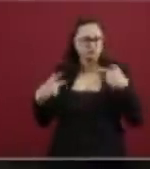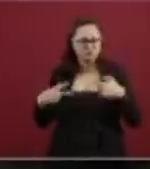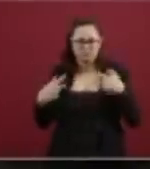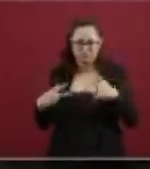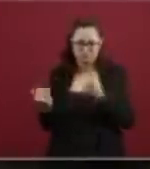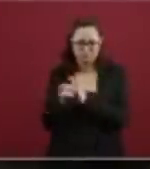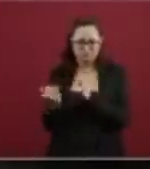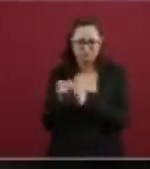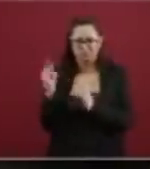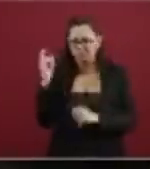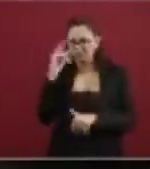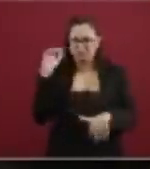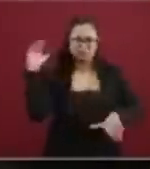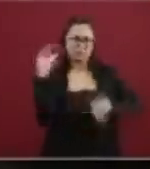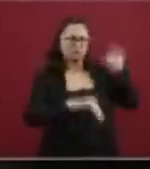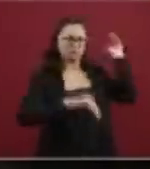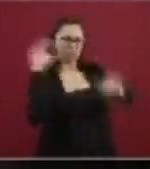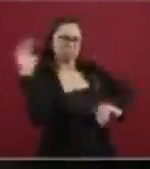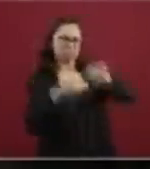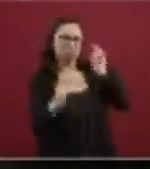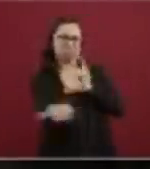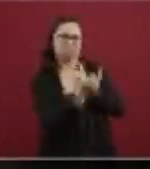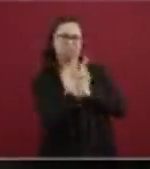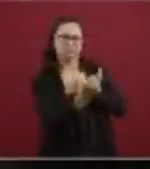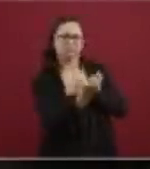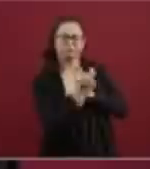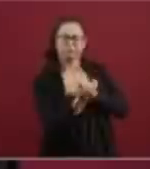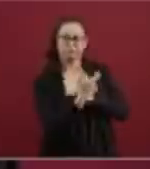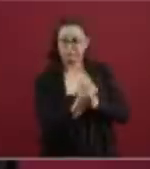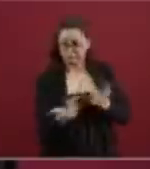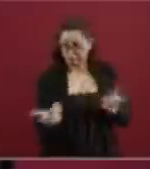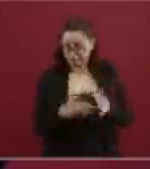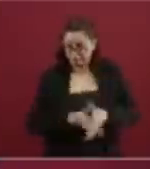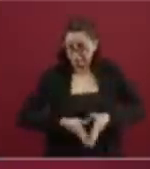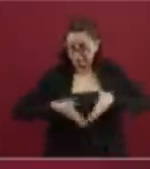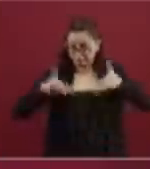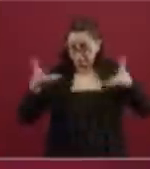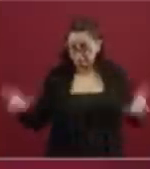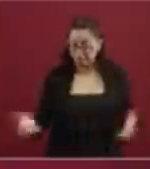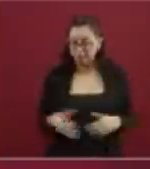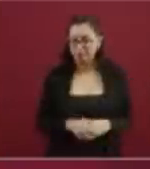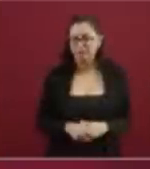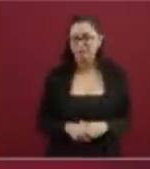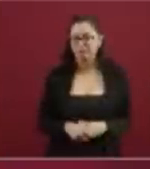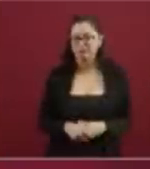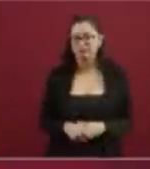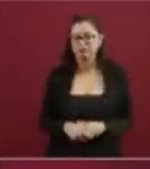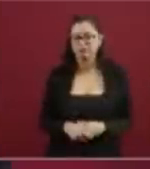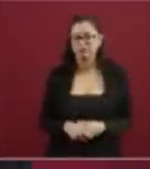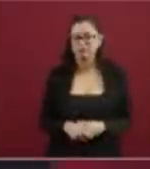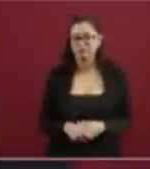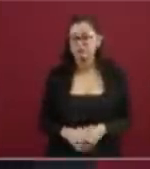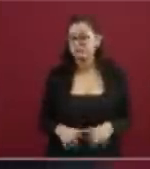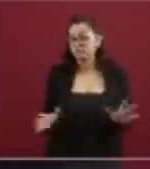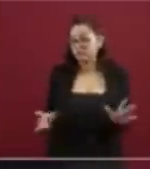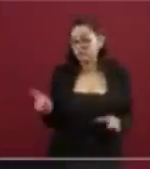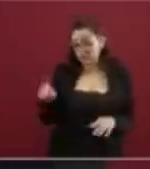difíciles, empiece a solicitarle escoltas. Si lo requieren y se